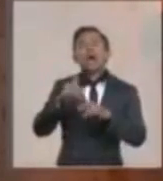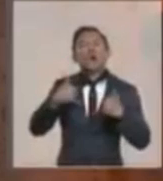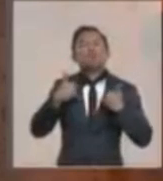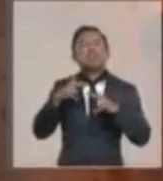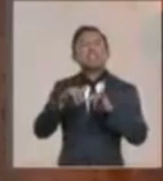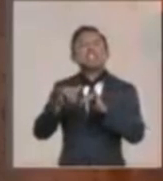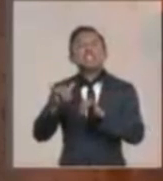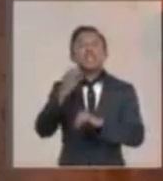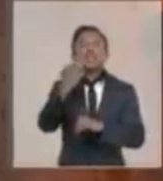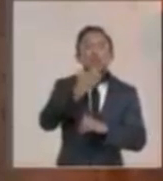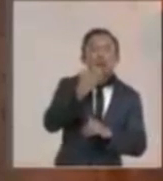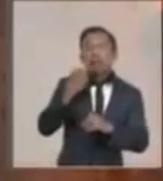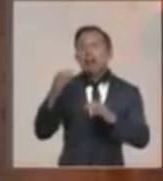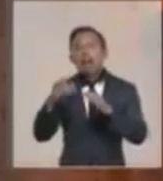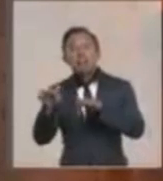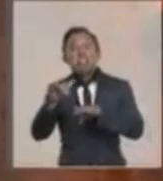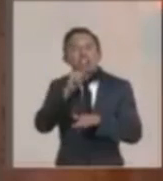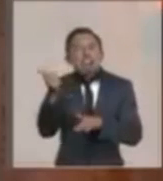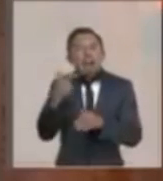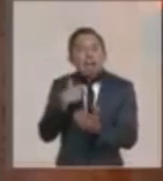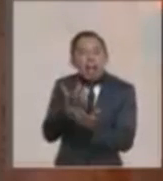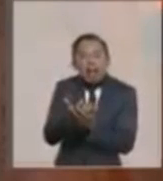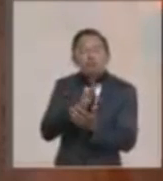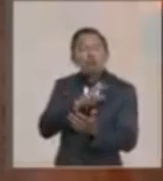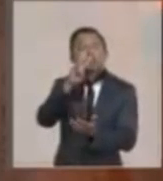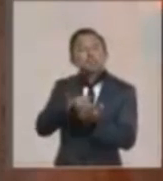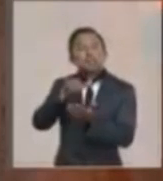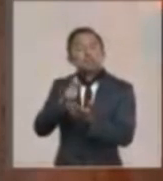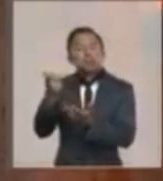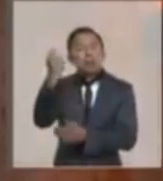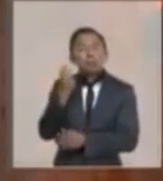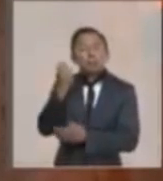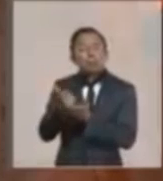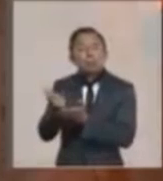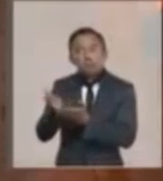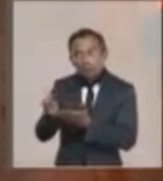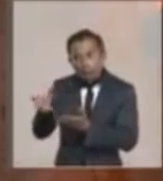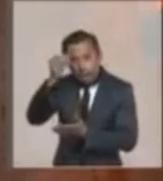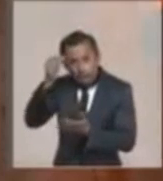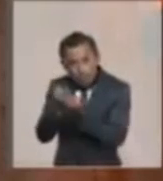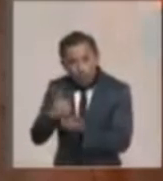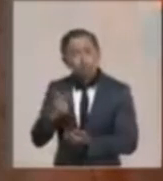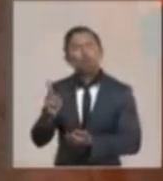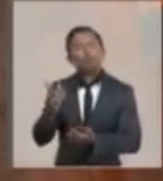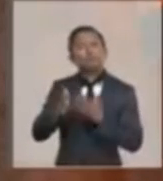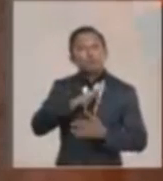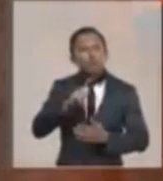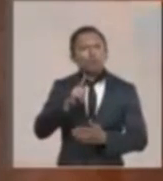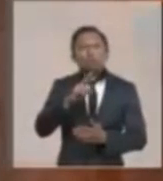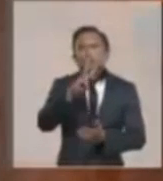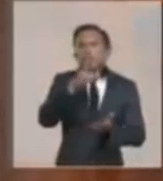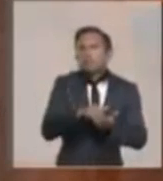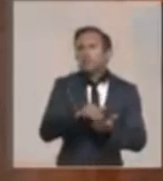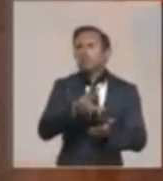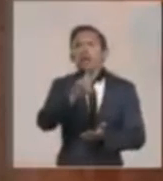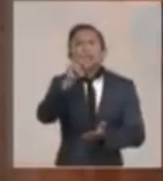quiero es generar las condiciones para que los jóvenes puedan emprender y ganar 3,000 pesos o 30,000 o 300,000 o